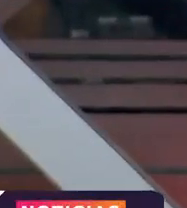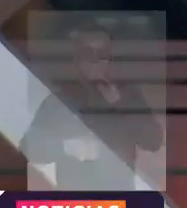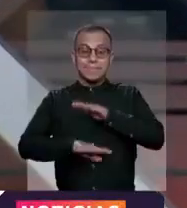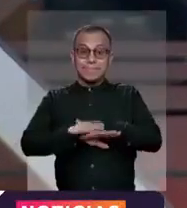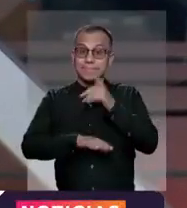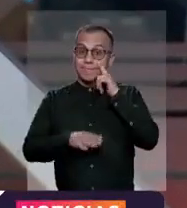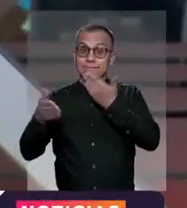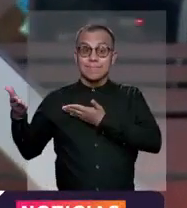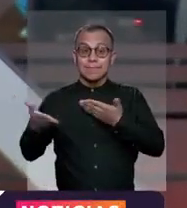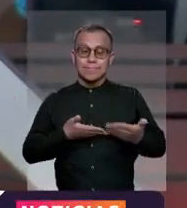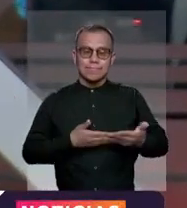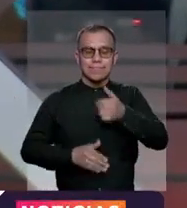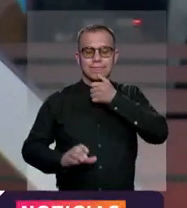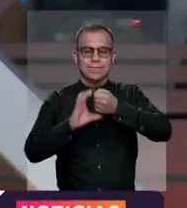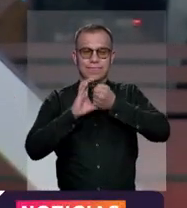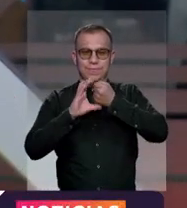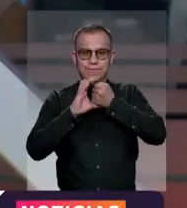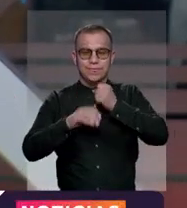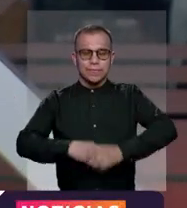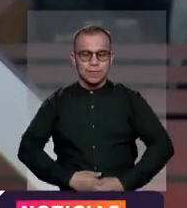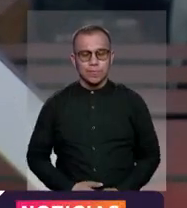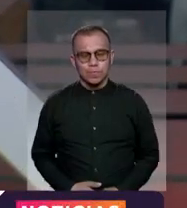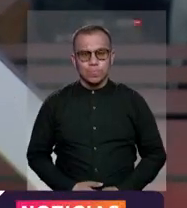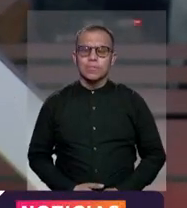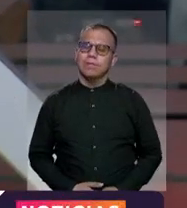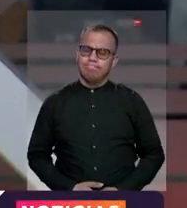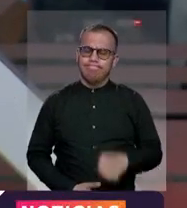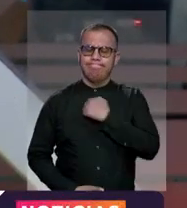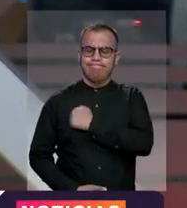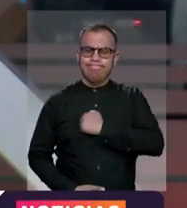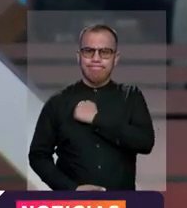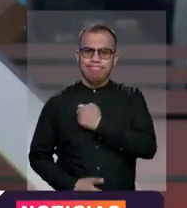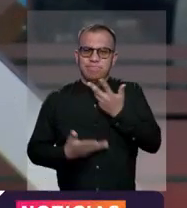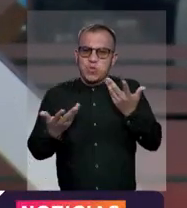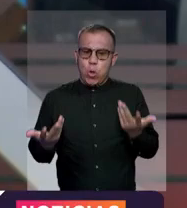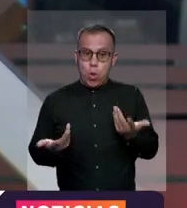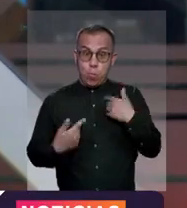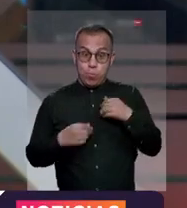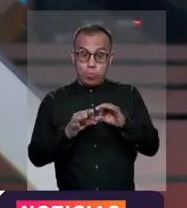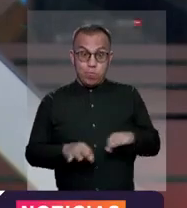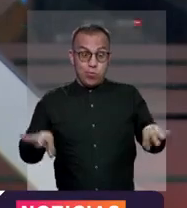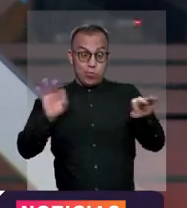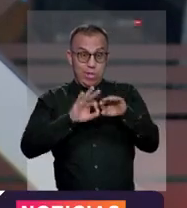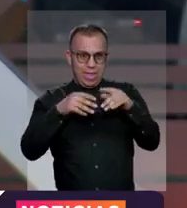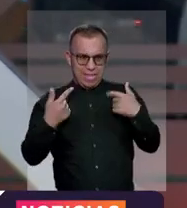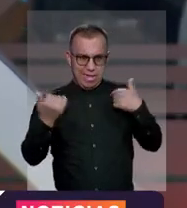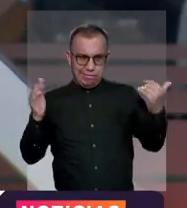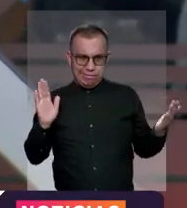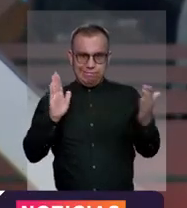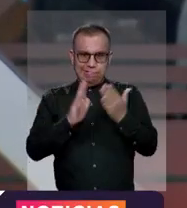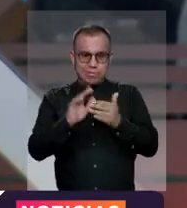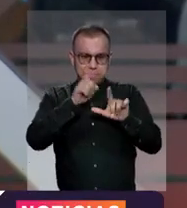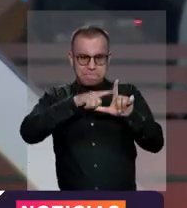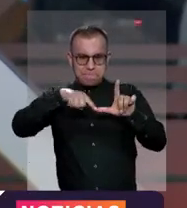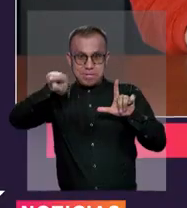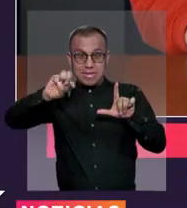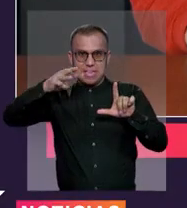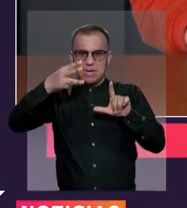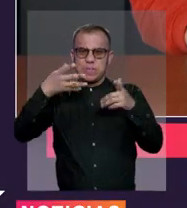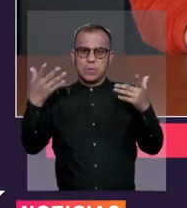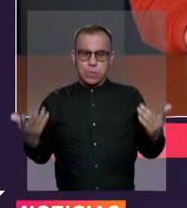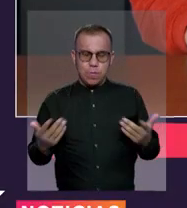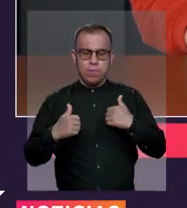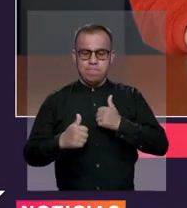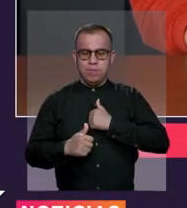Buenas tardes, bienvenidos a Noticias Capital. Por favor, recuerden que la mejor manera de enfrentar el tercer pico de la pandemia es